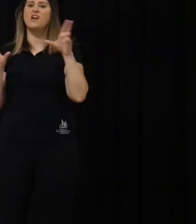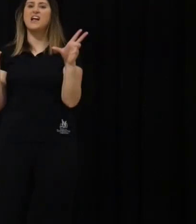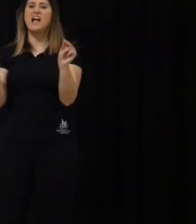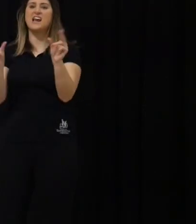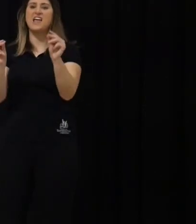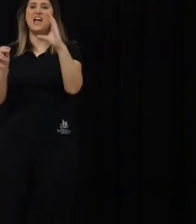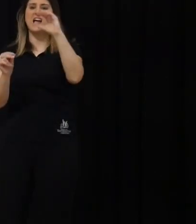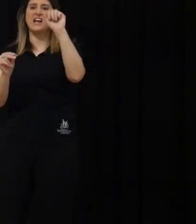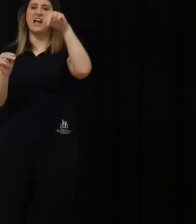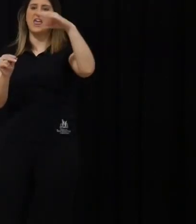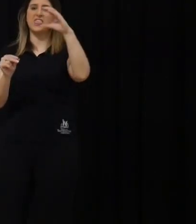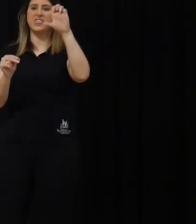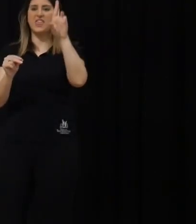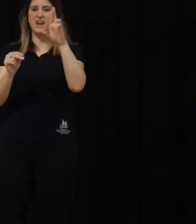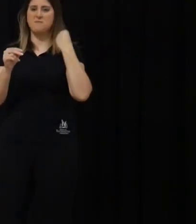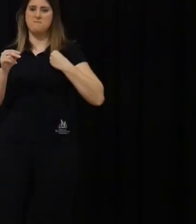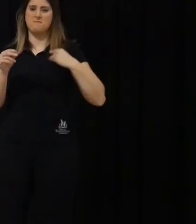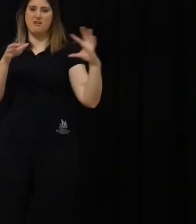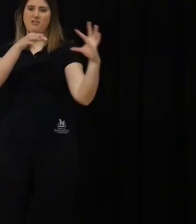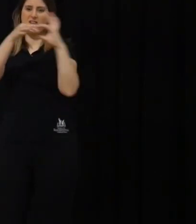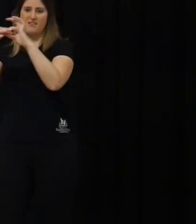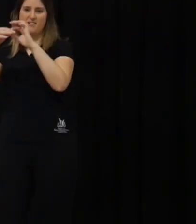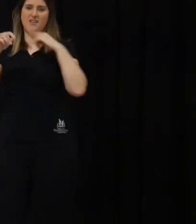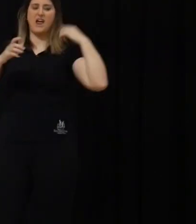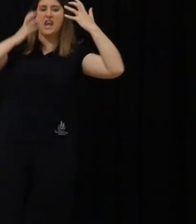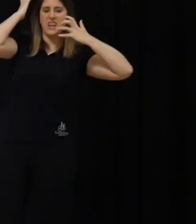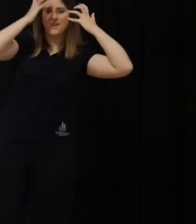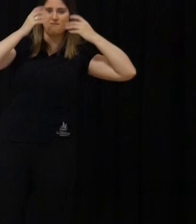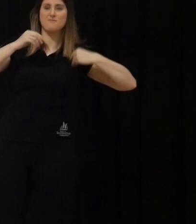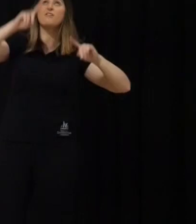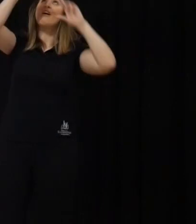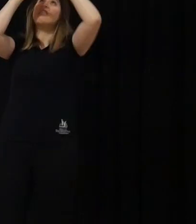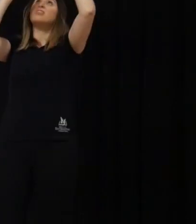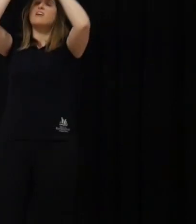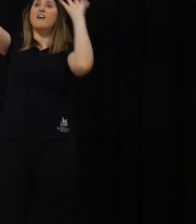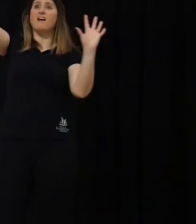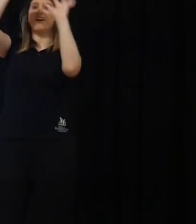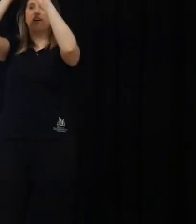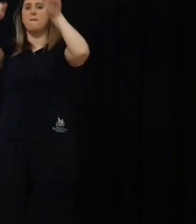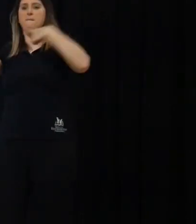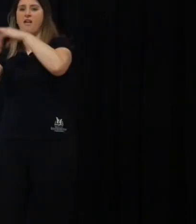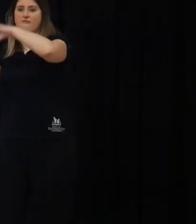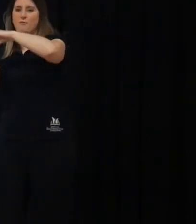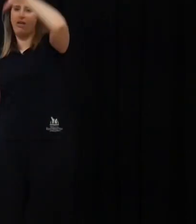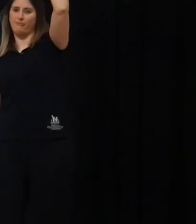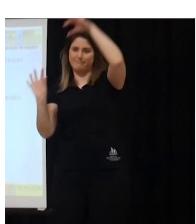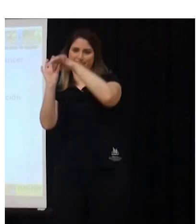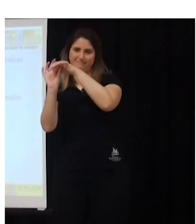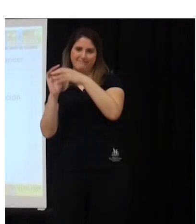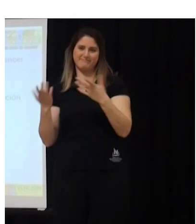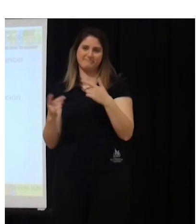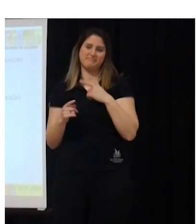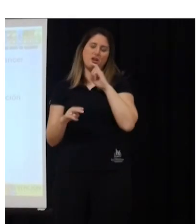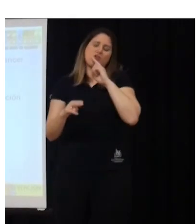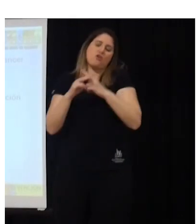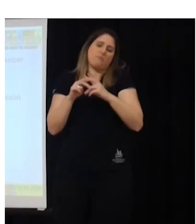cangrejo o cáncer para describir al animal, la constelación y la enfermedad. Este va a ser el esquema que me